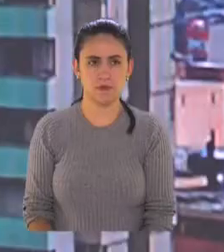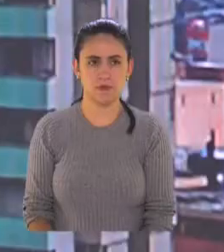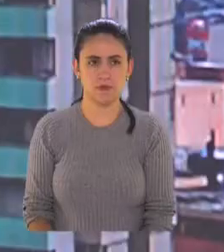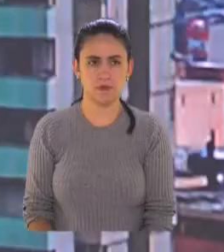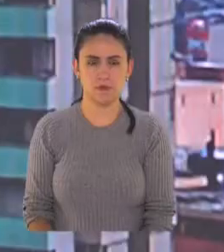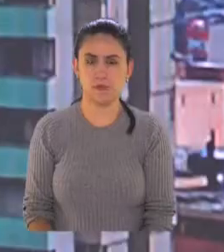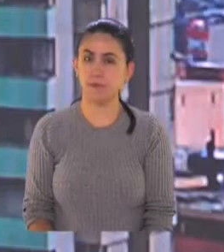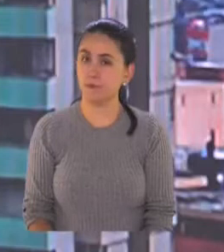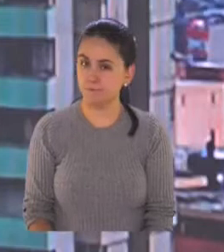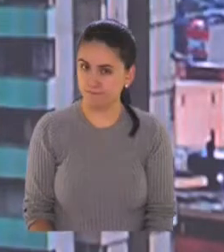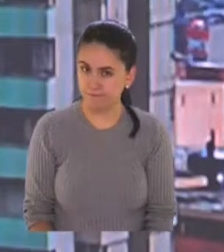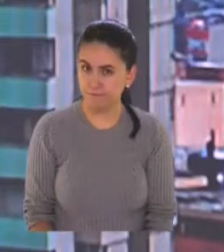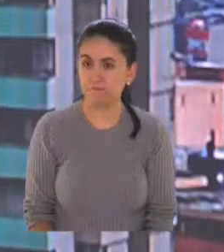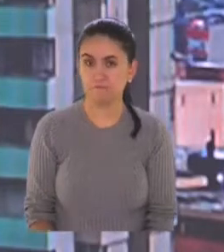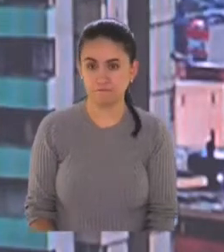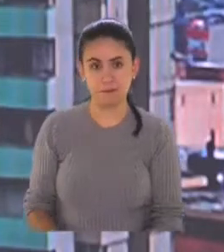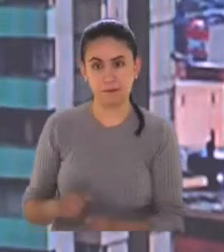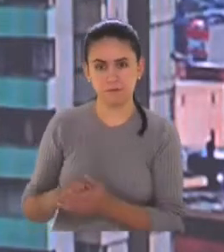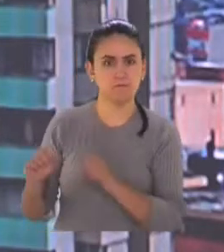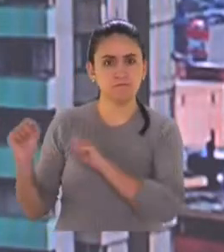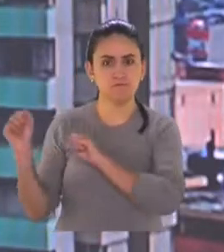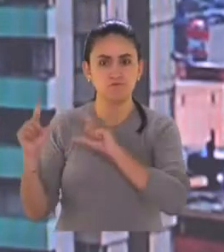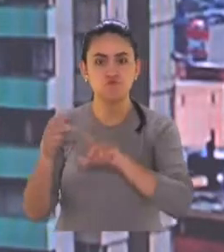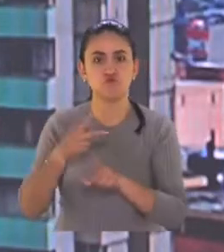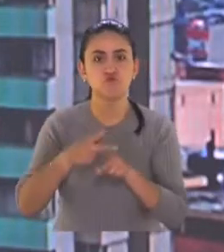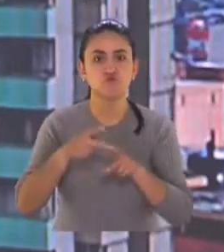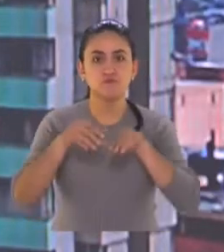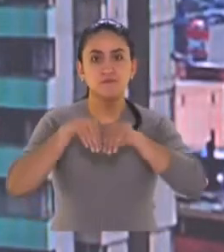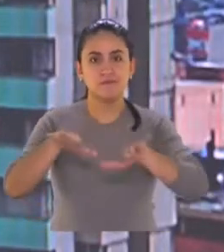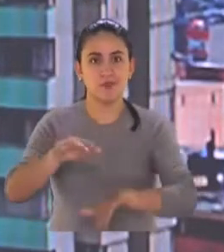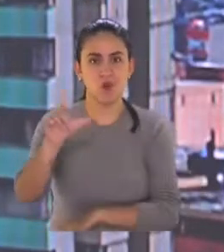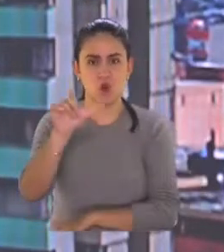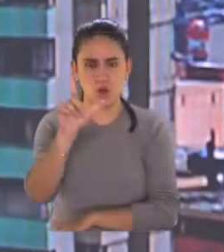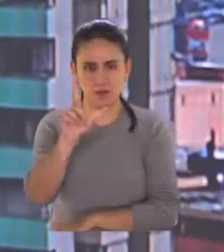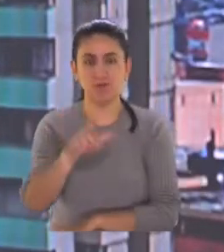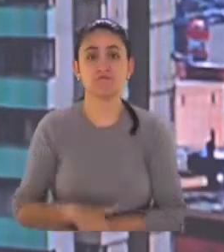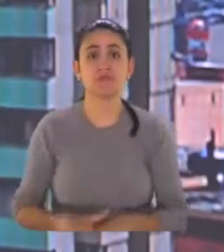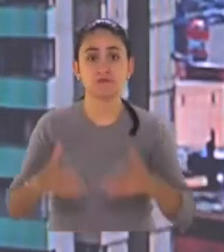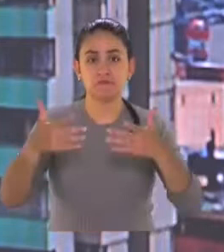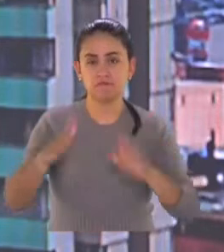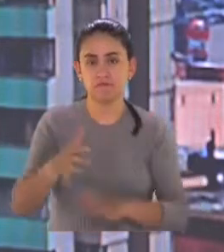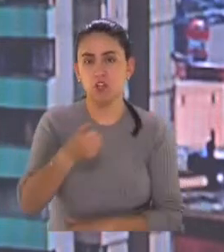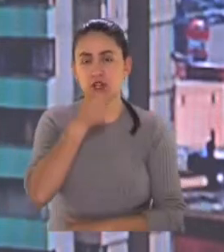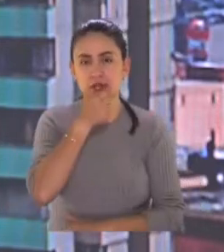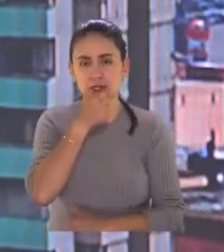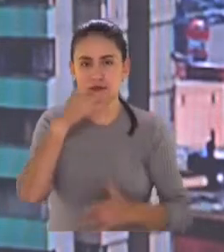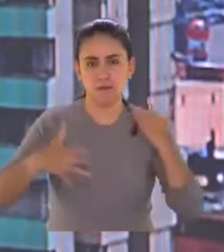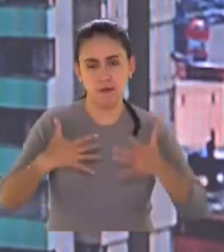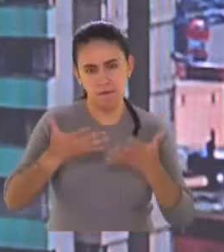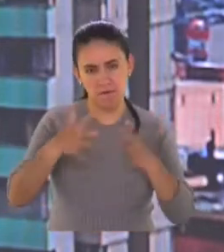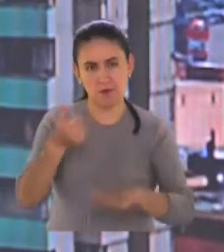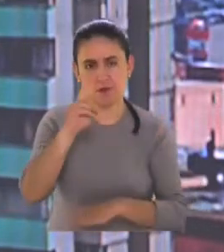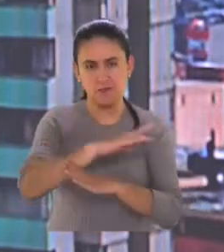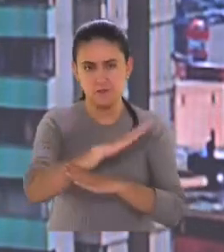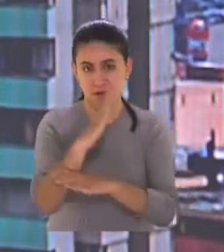como... Bueno, con este pequeño abrebocas de lo que veremos en Café con Aroma de Mujer, finalizamos la buena información del entretenimiento del mediodía y les recuerdo